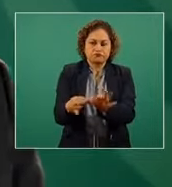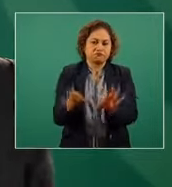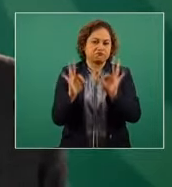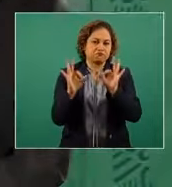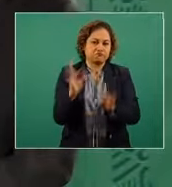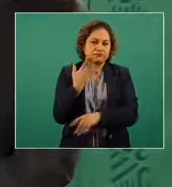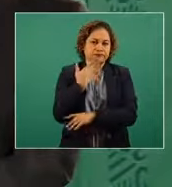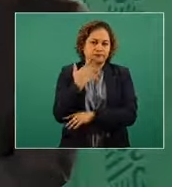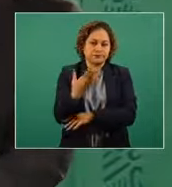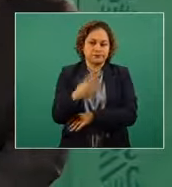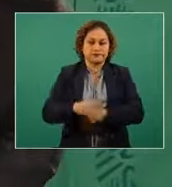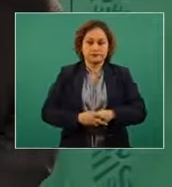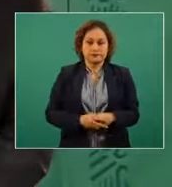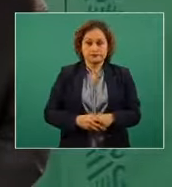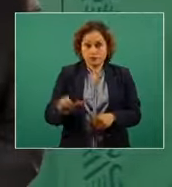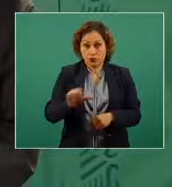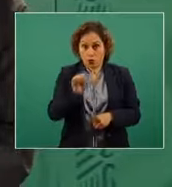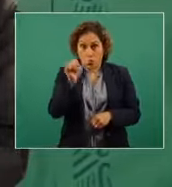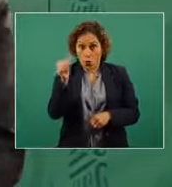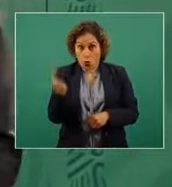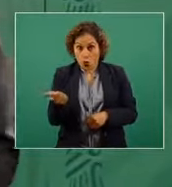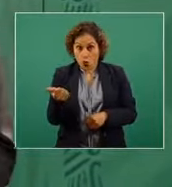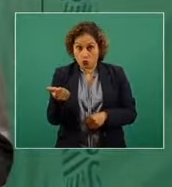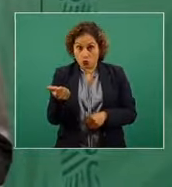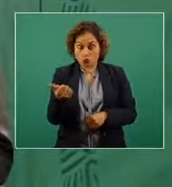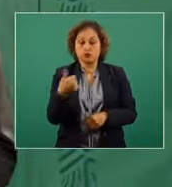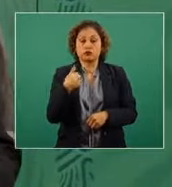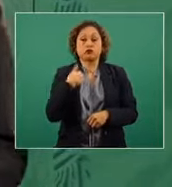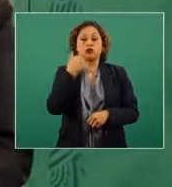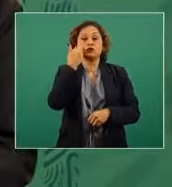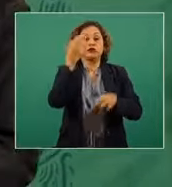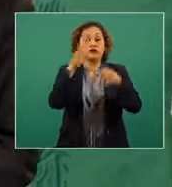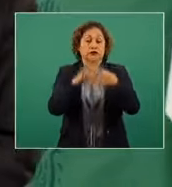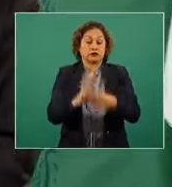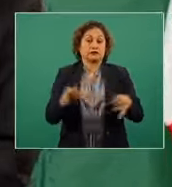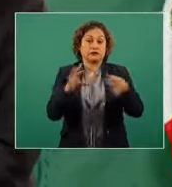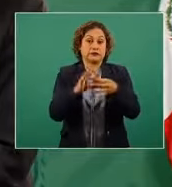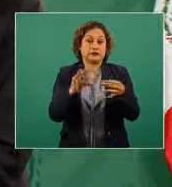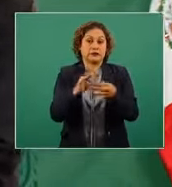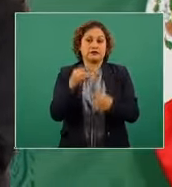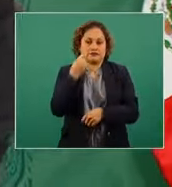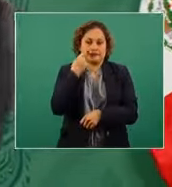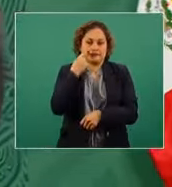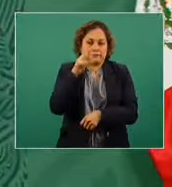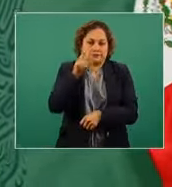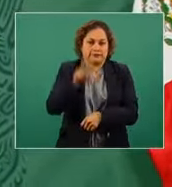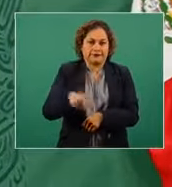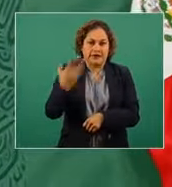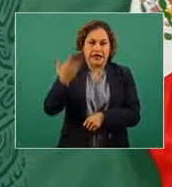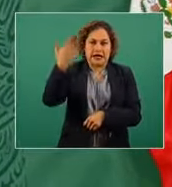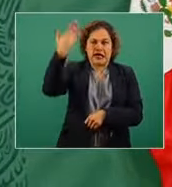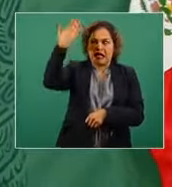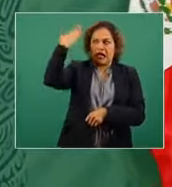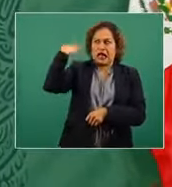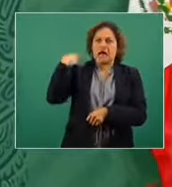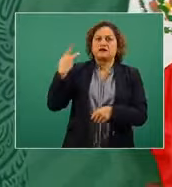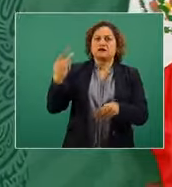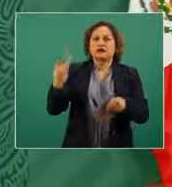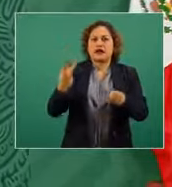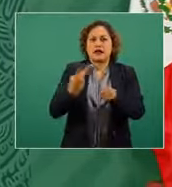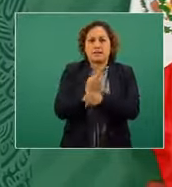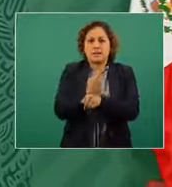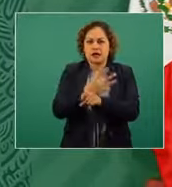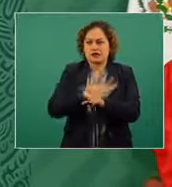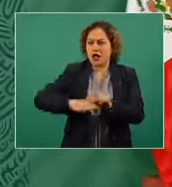que, a pesar de que encontramos el sistema de salud por los suelos, ahora se está hablando de que